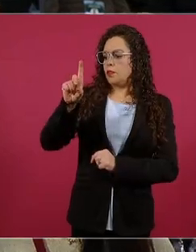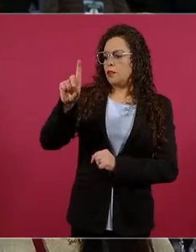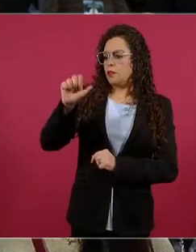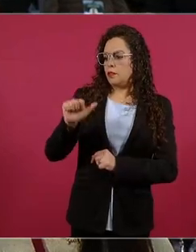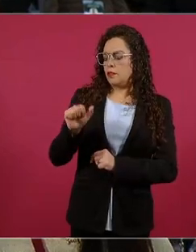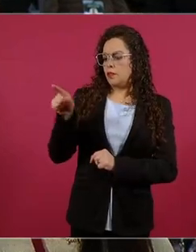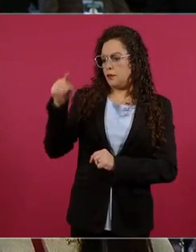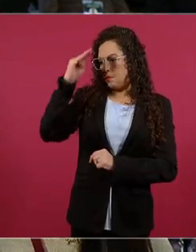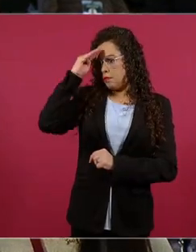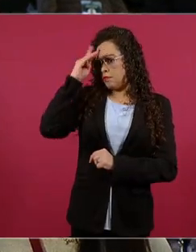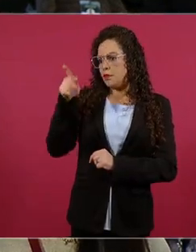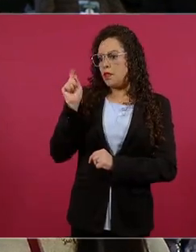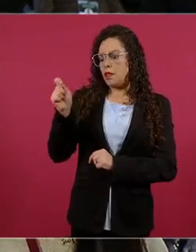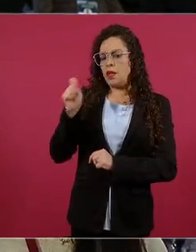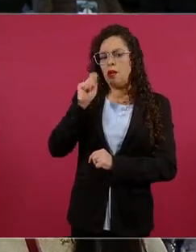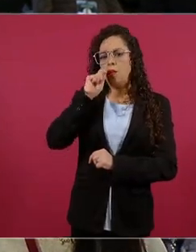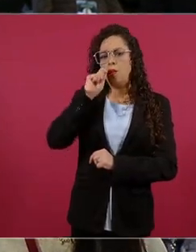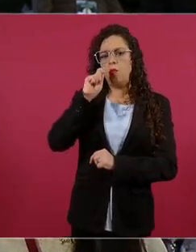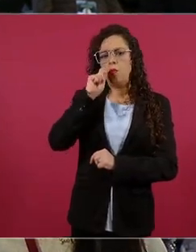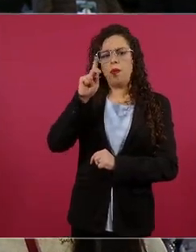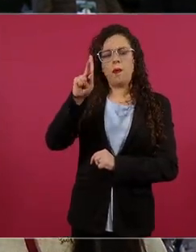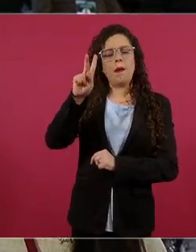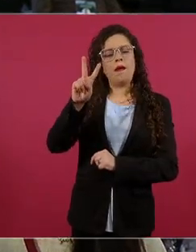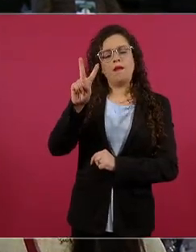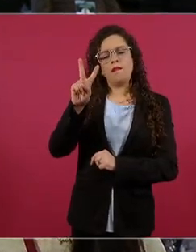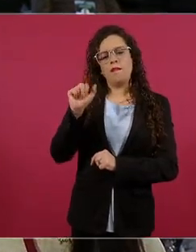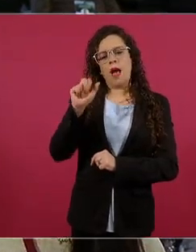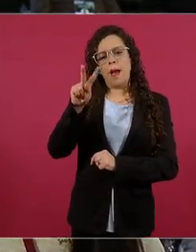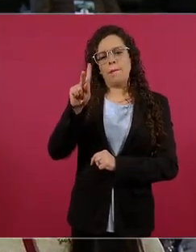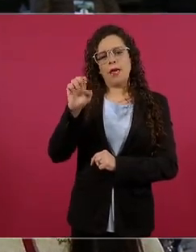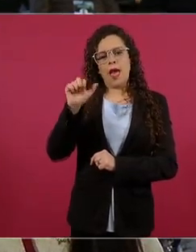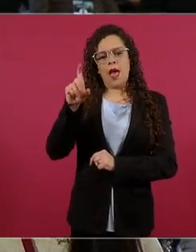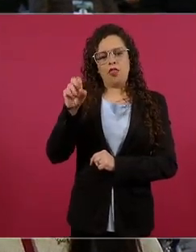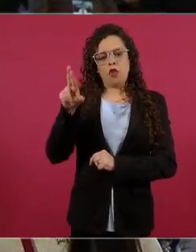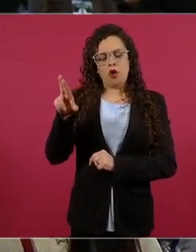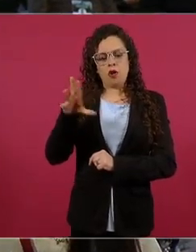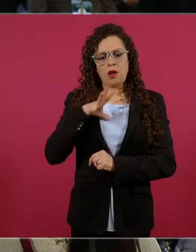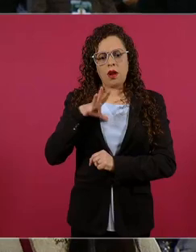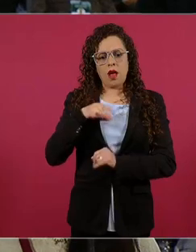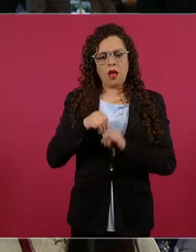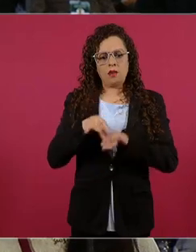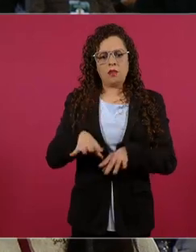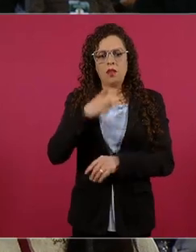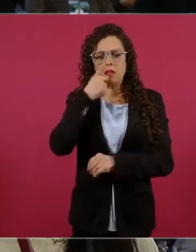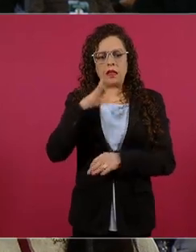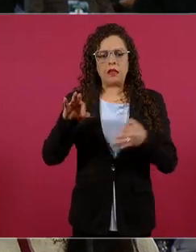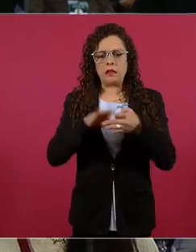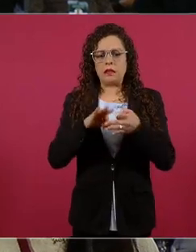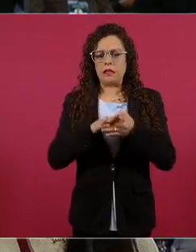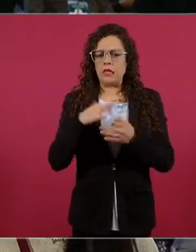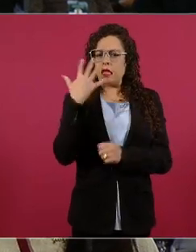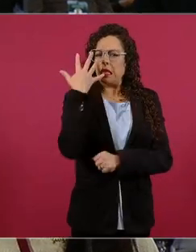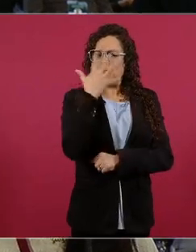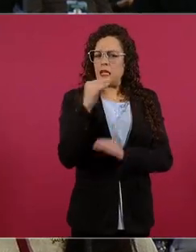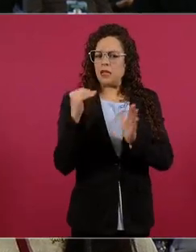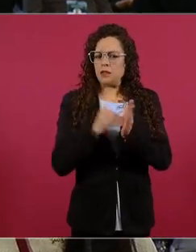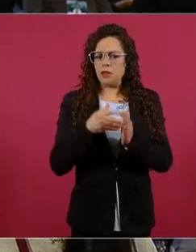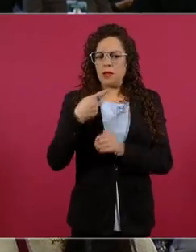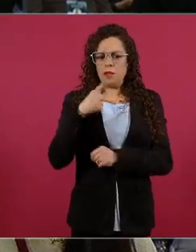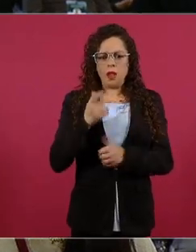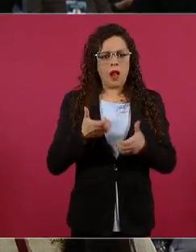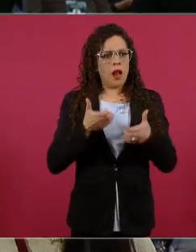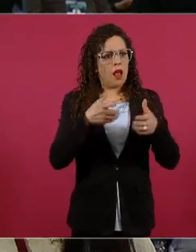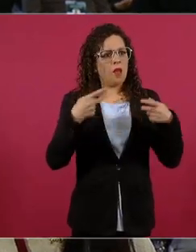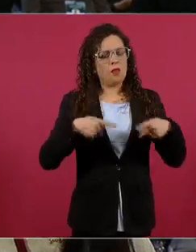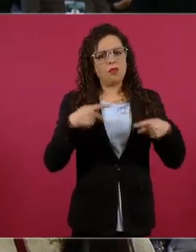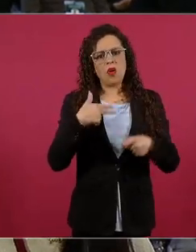confiscamiento de vapeadores, porque la última vez que se dieron datos de 10.000, cuando todos los días se ven en las calles